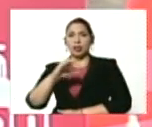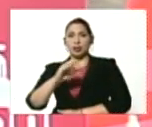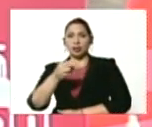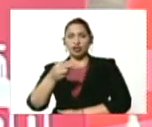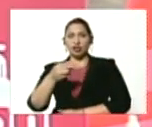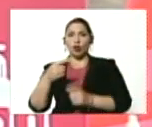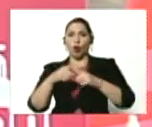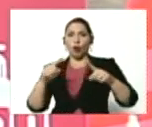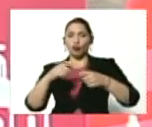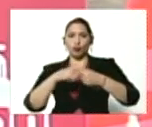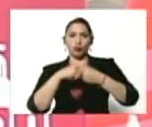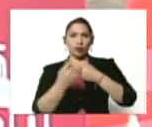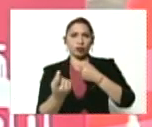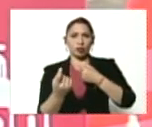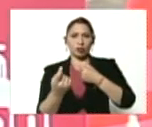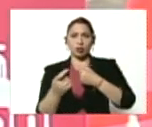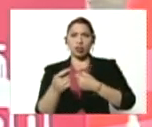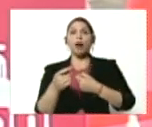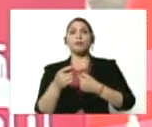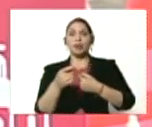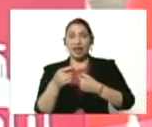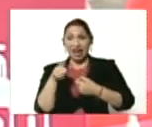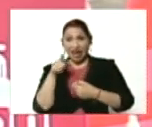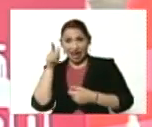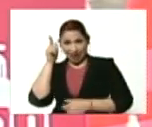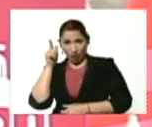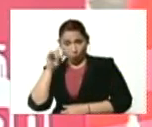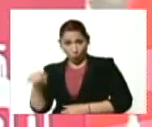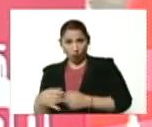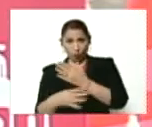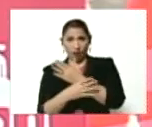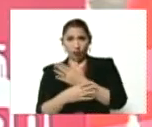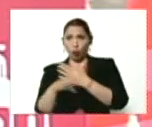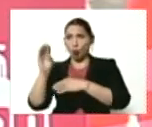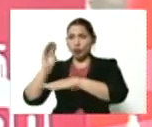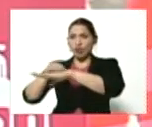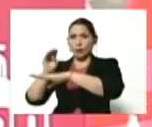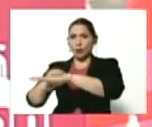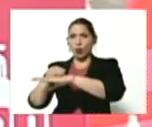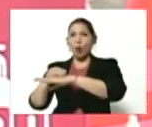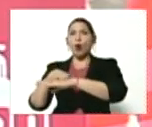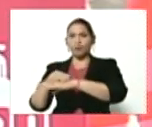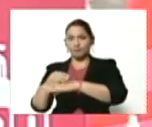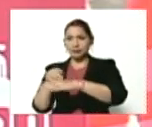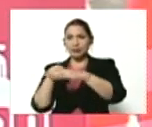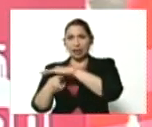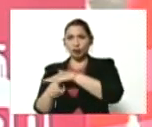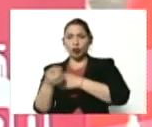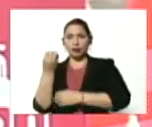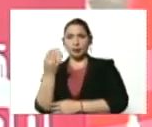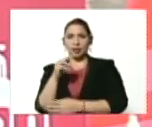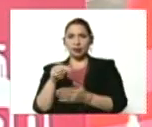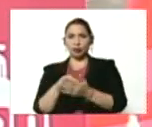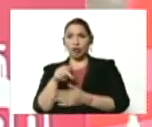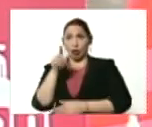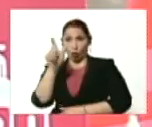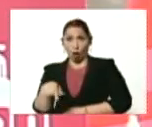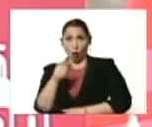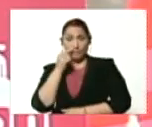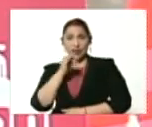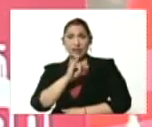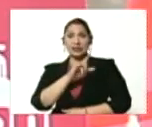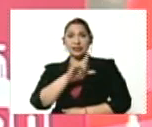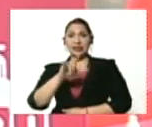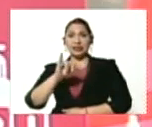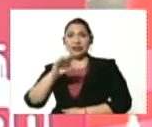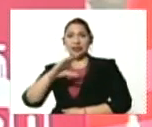desertor, que fue reclutado por Juan Guaidó aquí en esta Asamblea Nacional y que fue el perpetrador de